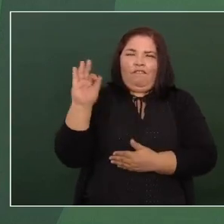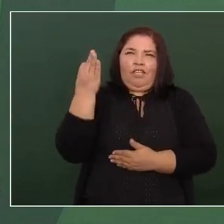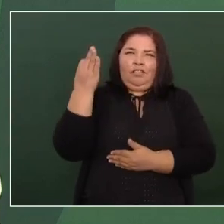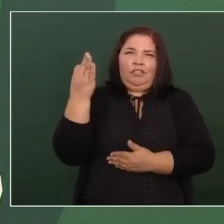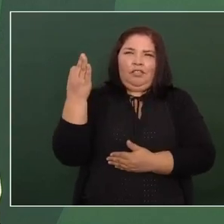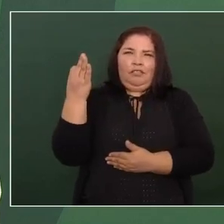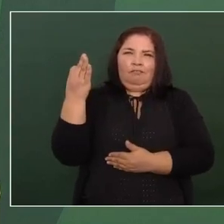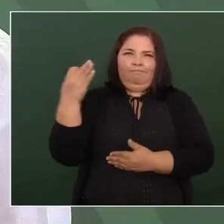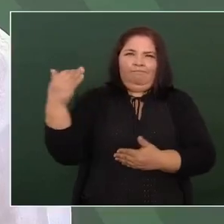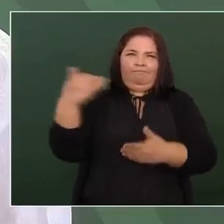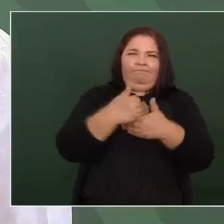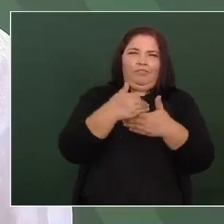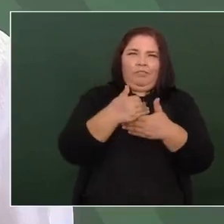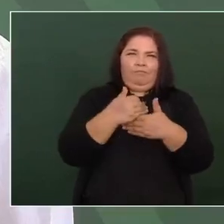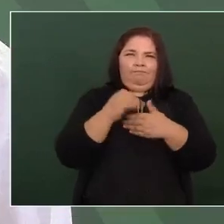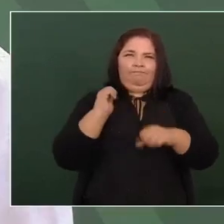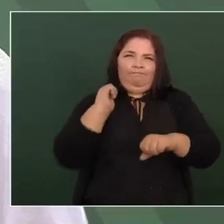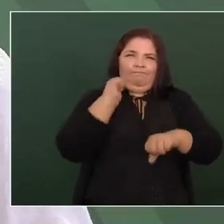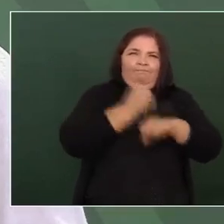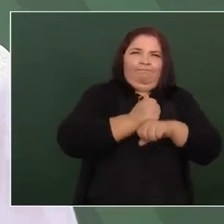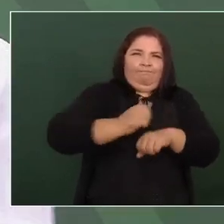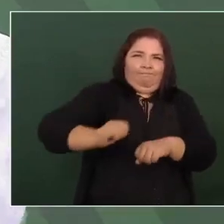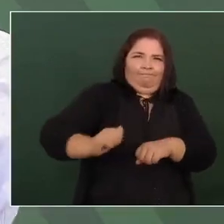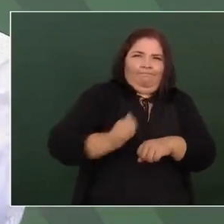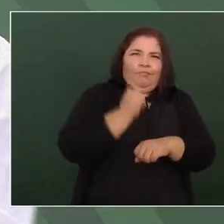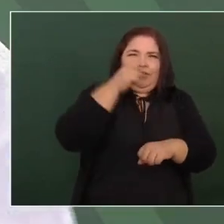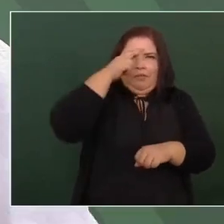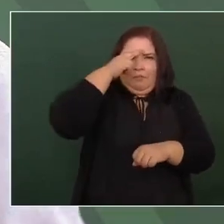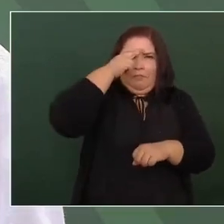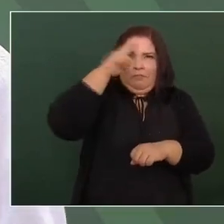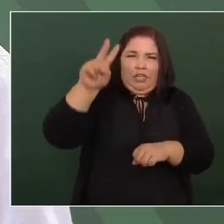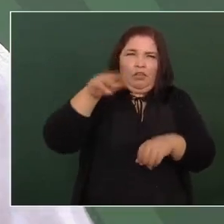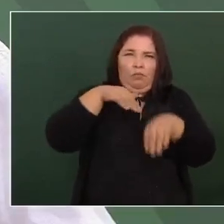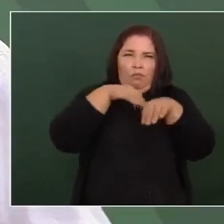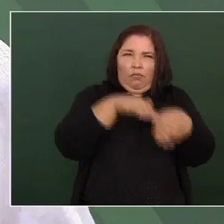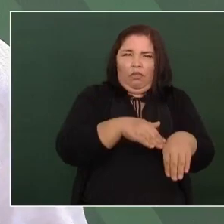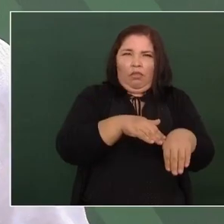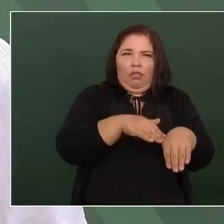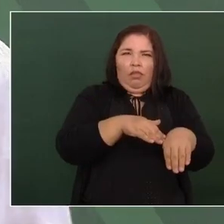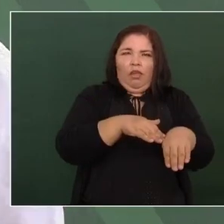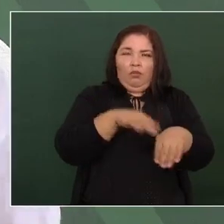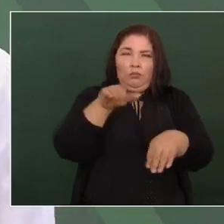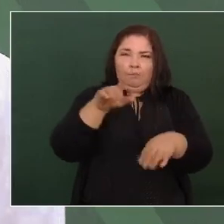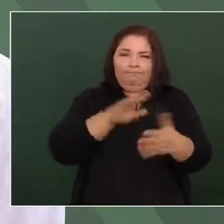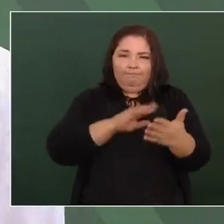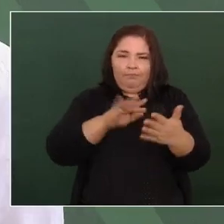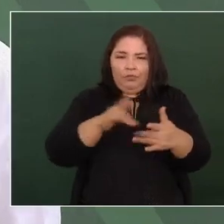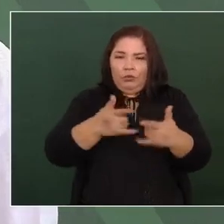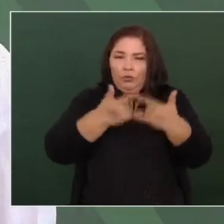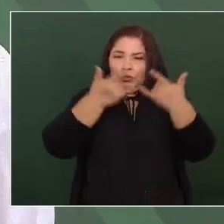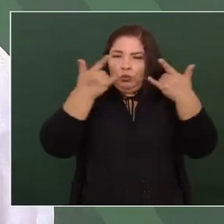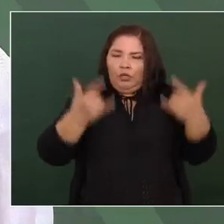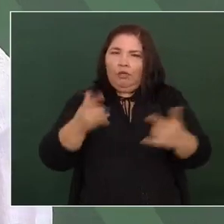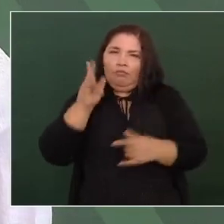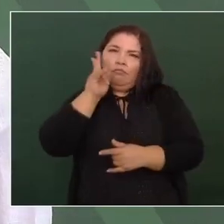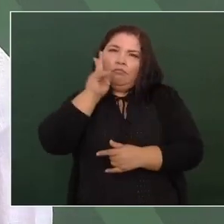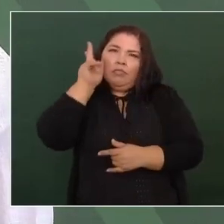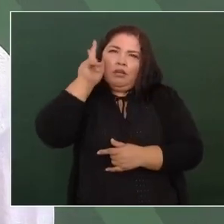querían de nuevo convertirnos en colonia, revisen la historia, ese Papa